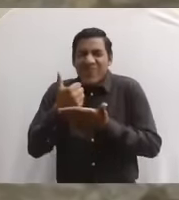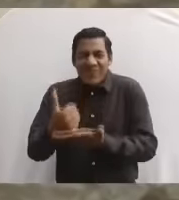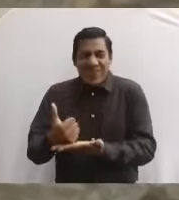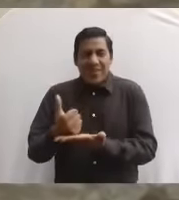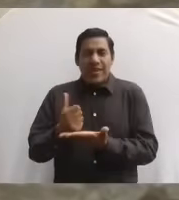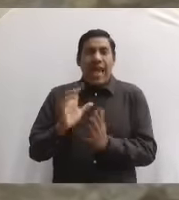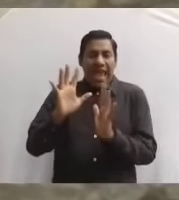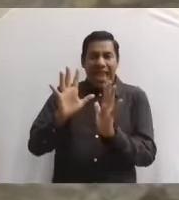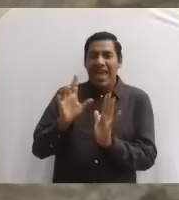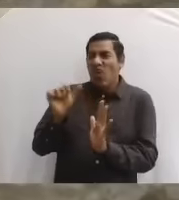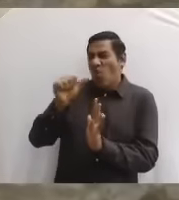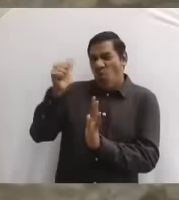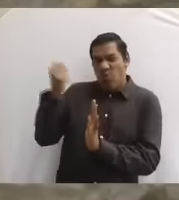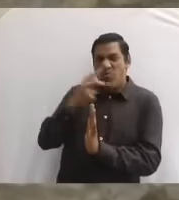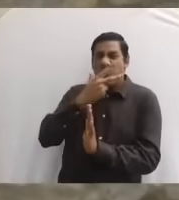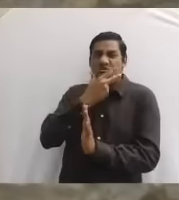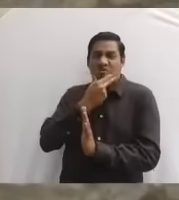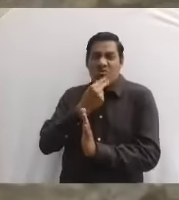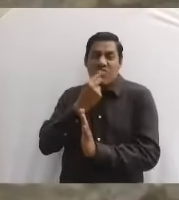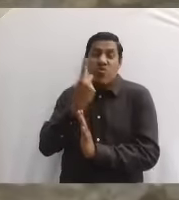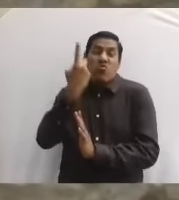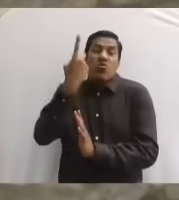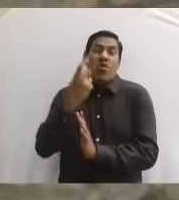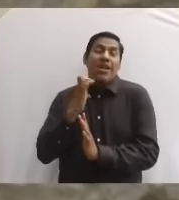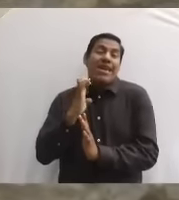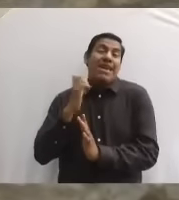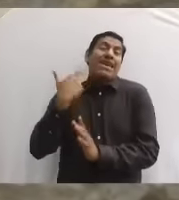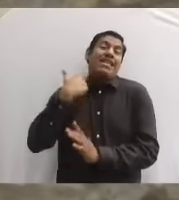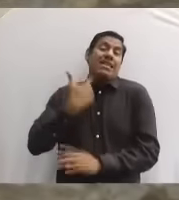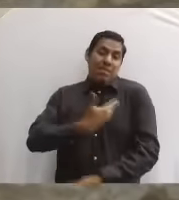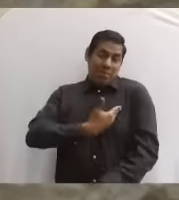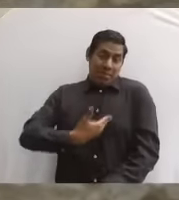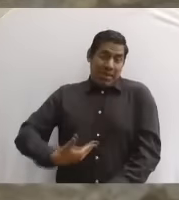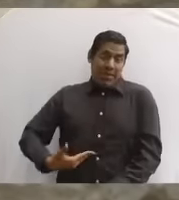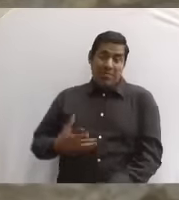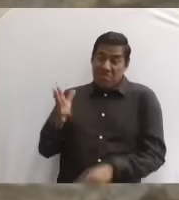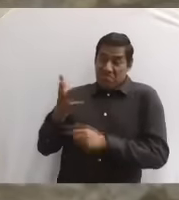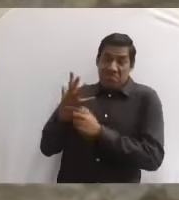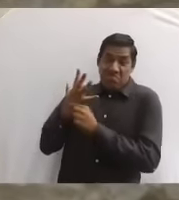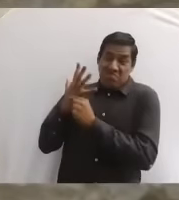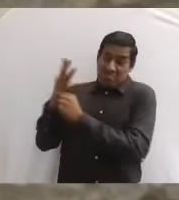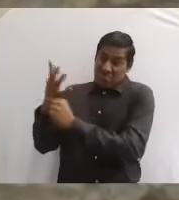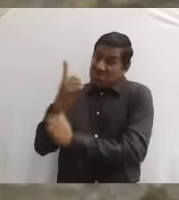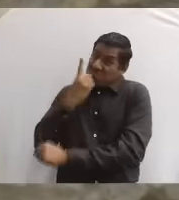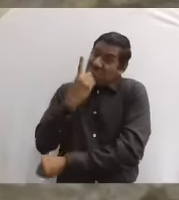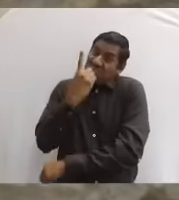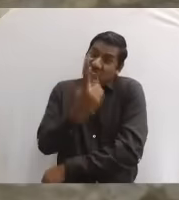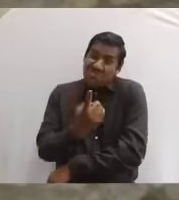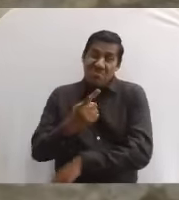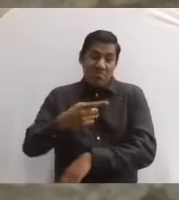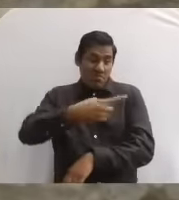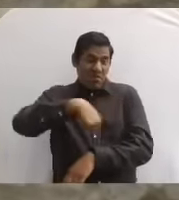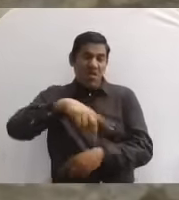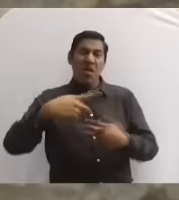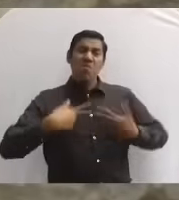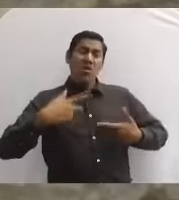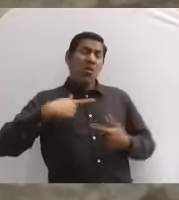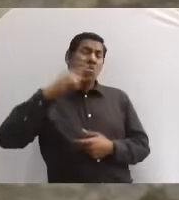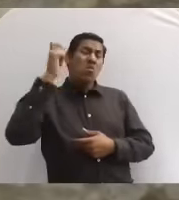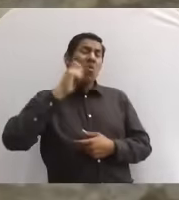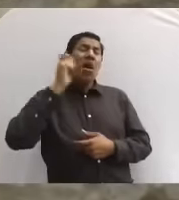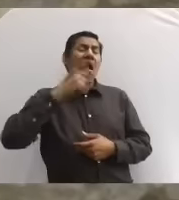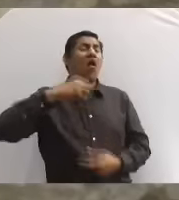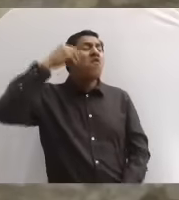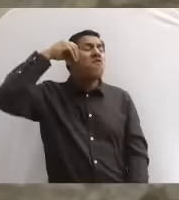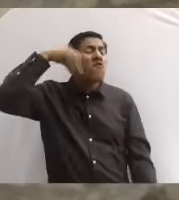expresidente que dijo que quienes recibían programas sociales eran flojos. No sé